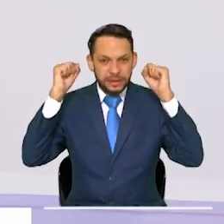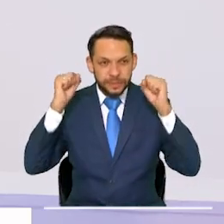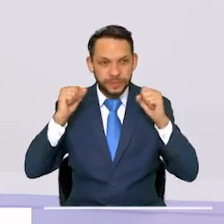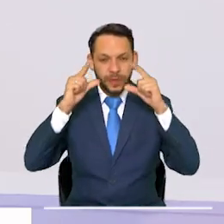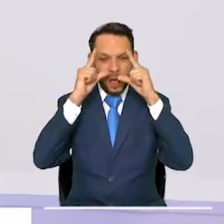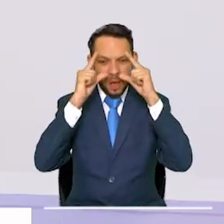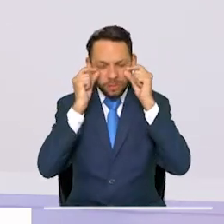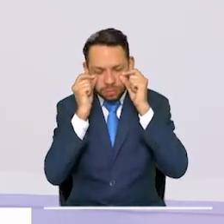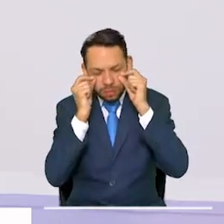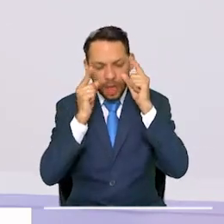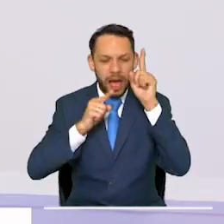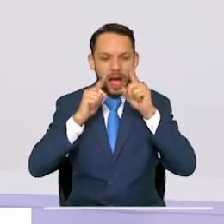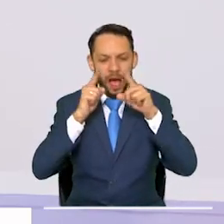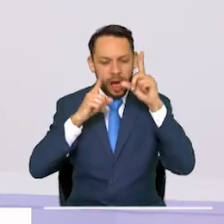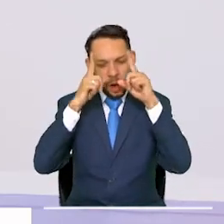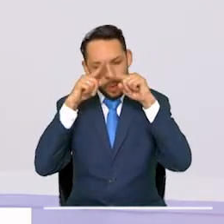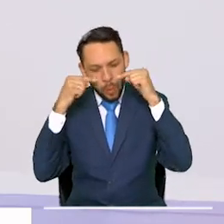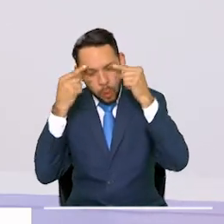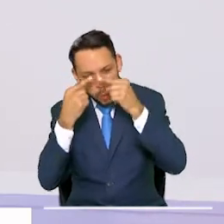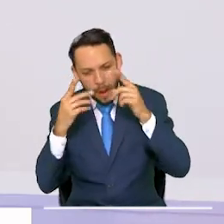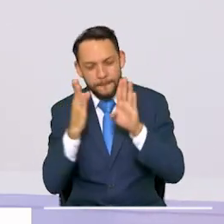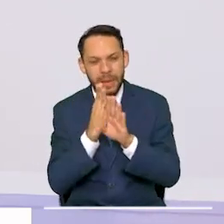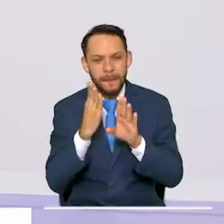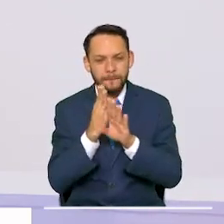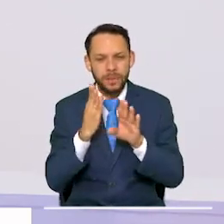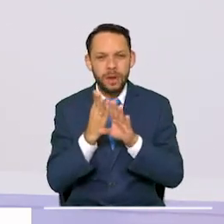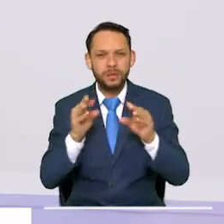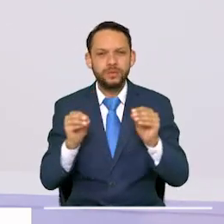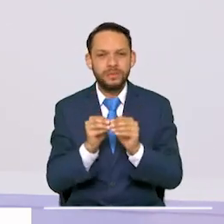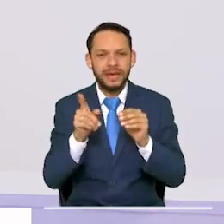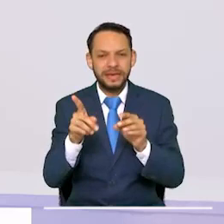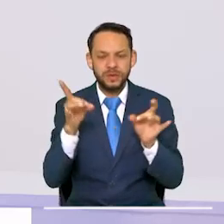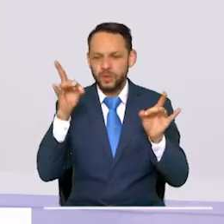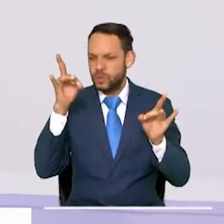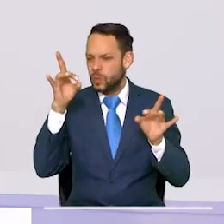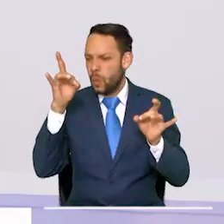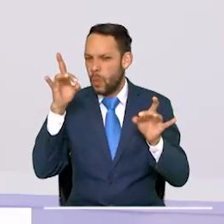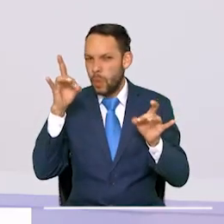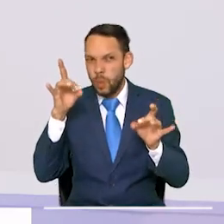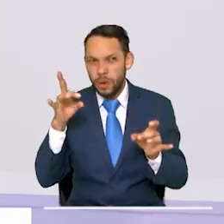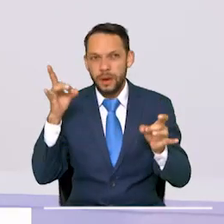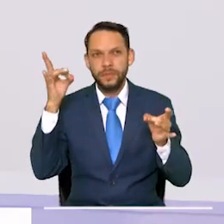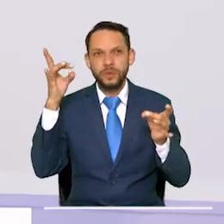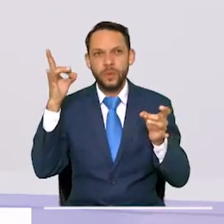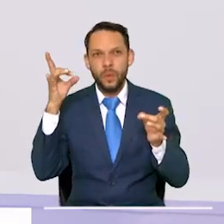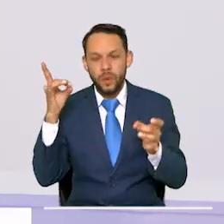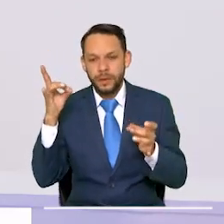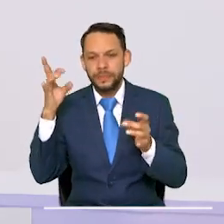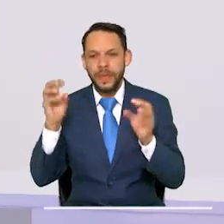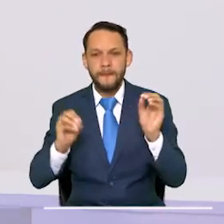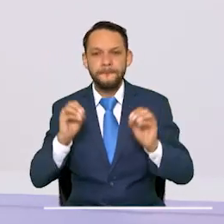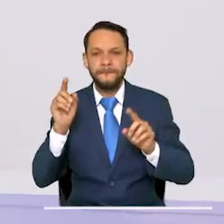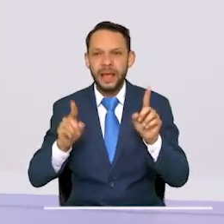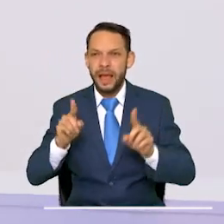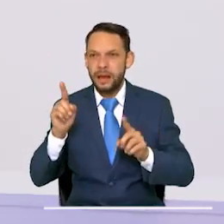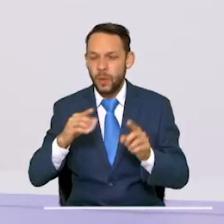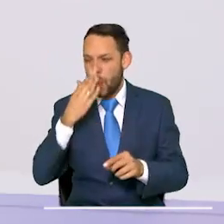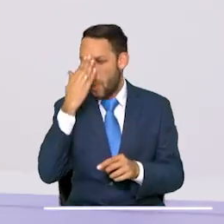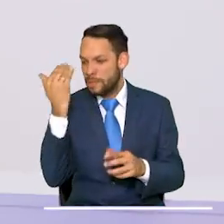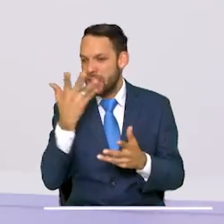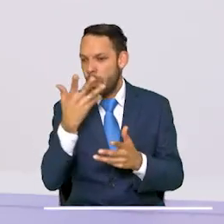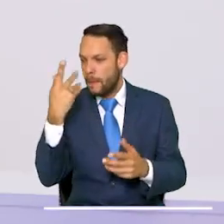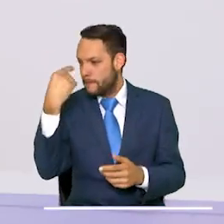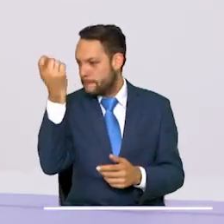de dolor, de dolores crónicos, de Parkinson, de Alzheimer. Pero entonces uno tampoco